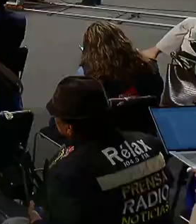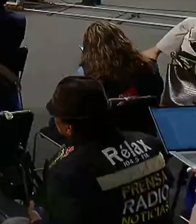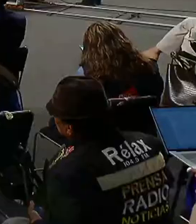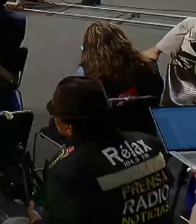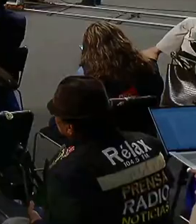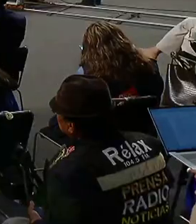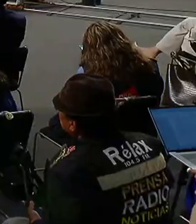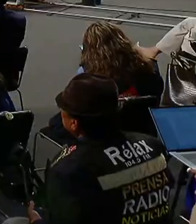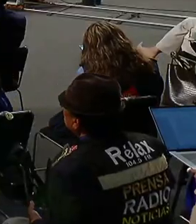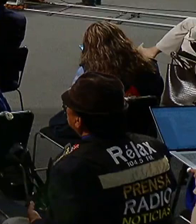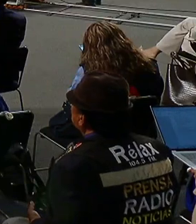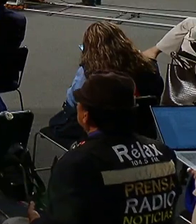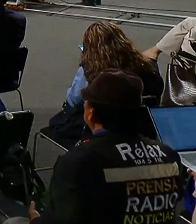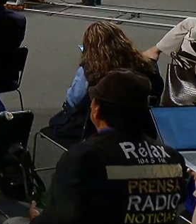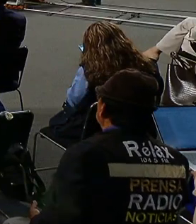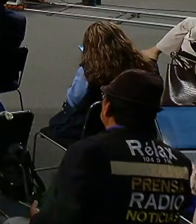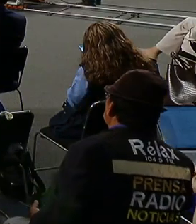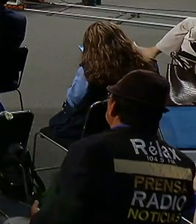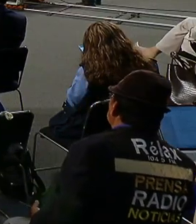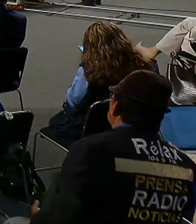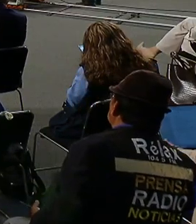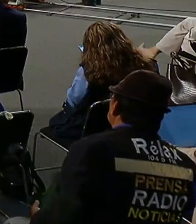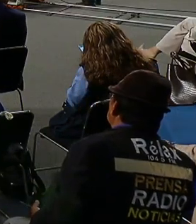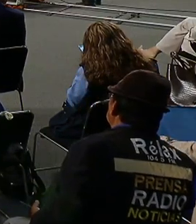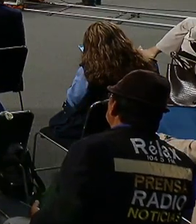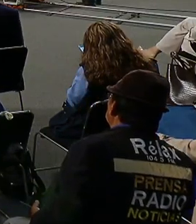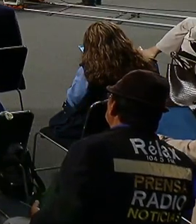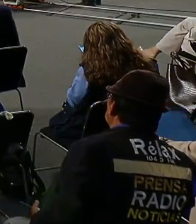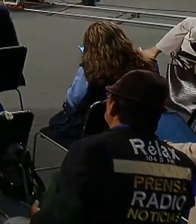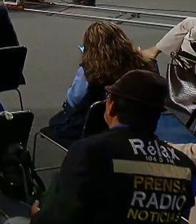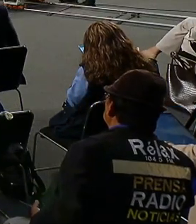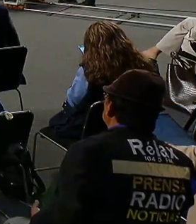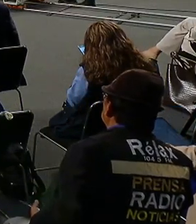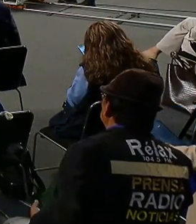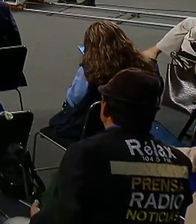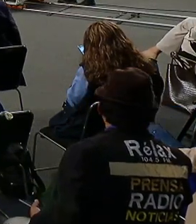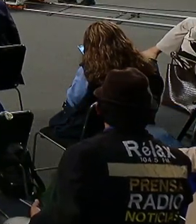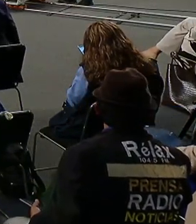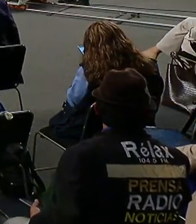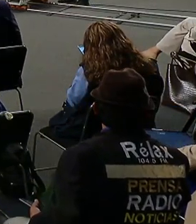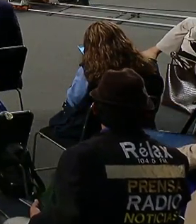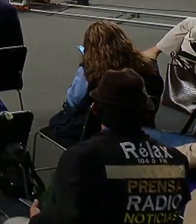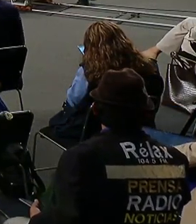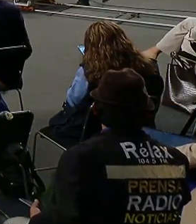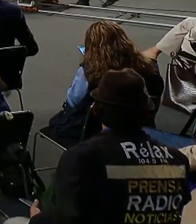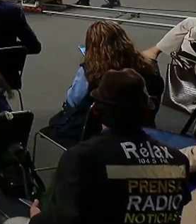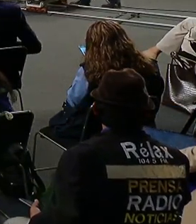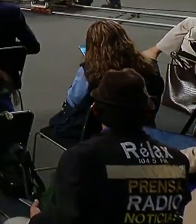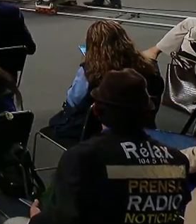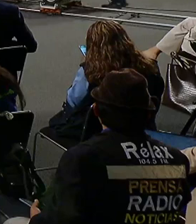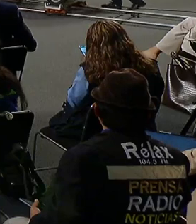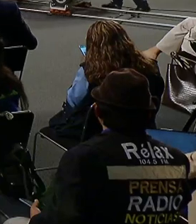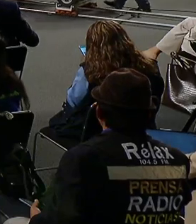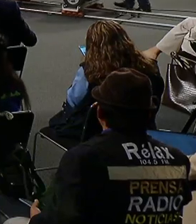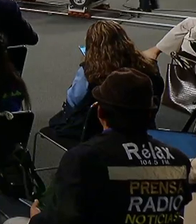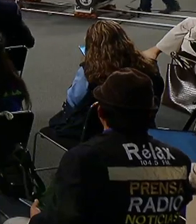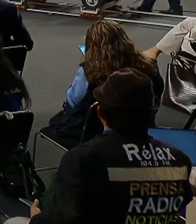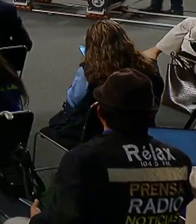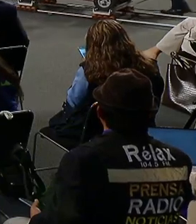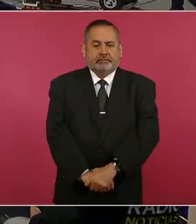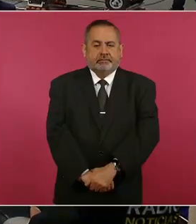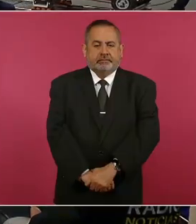muchos otros. Pero, por ejemplo, a mí me explica la cuestión Julio Fuente, porque él es uno de los principales responsables